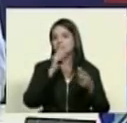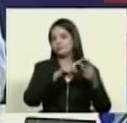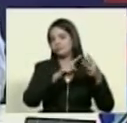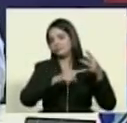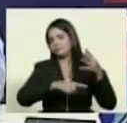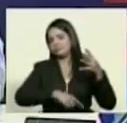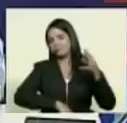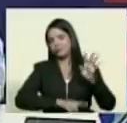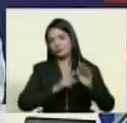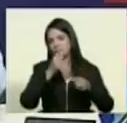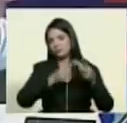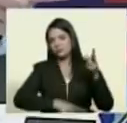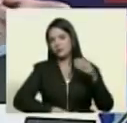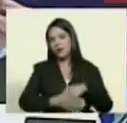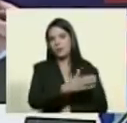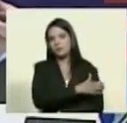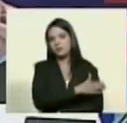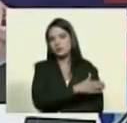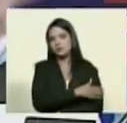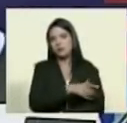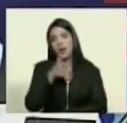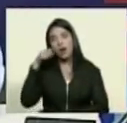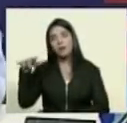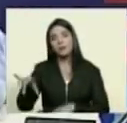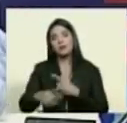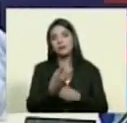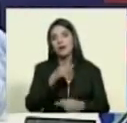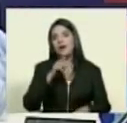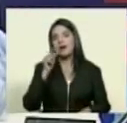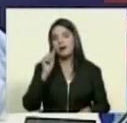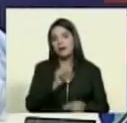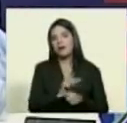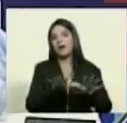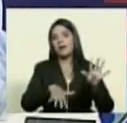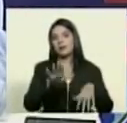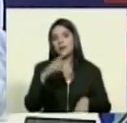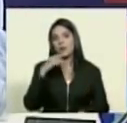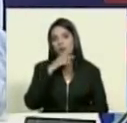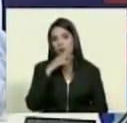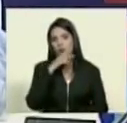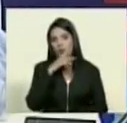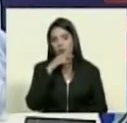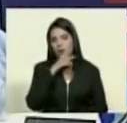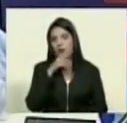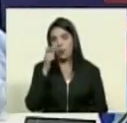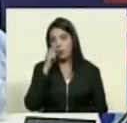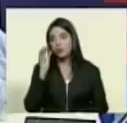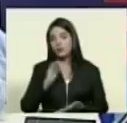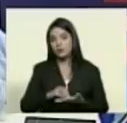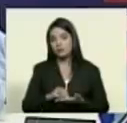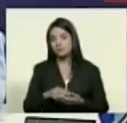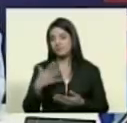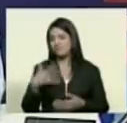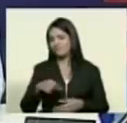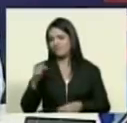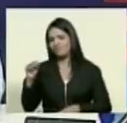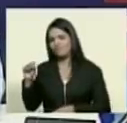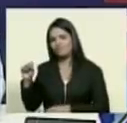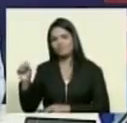etcétera, Ocariz, se las cobró el pueblo el 15 de octubre. Ocariz recibió una